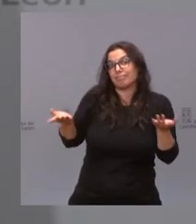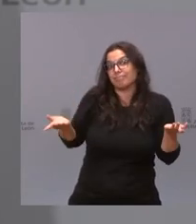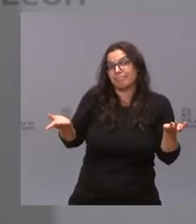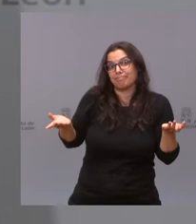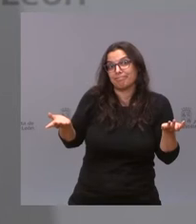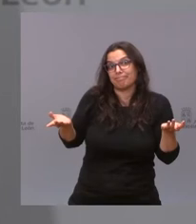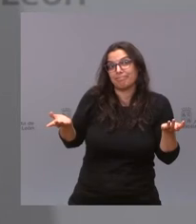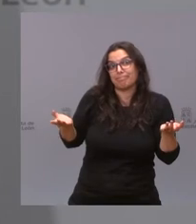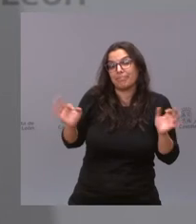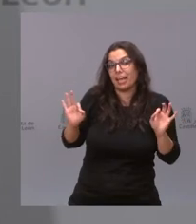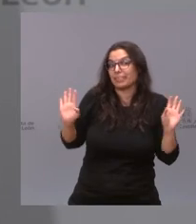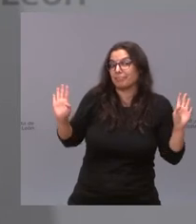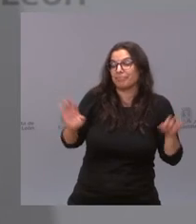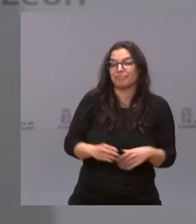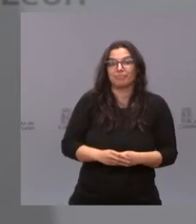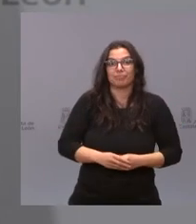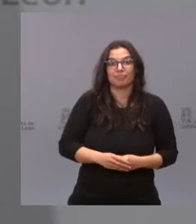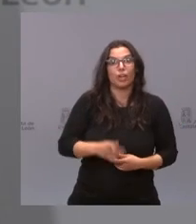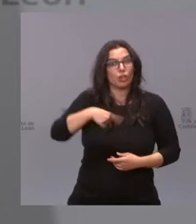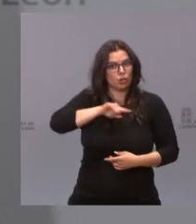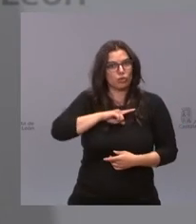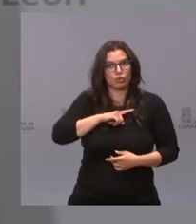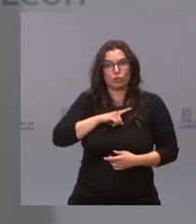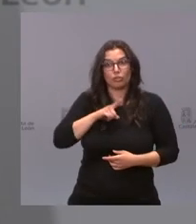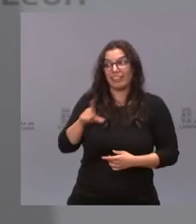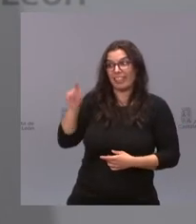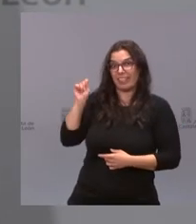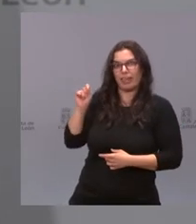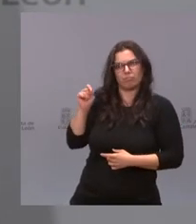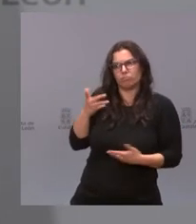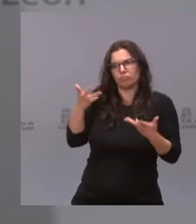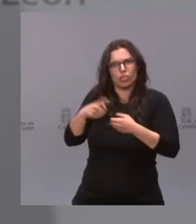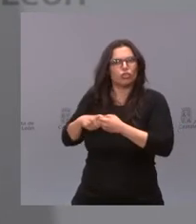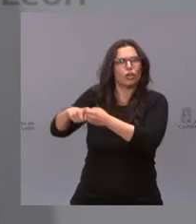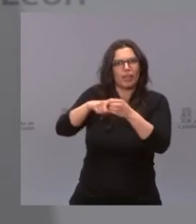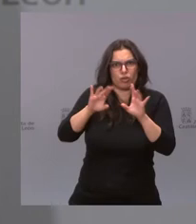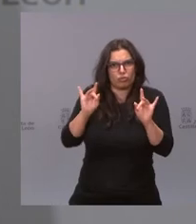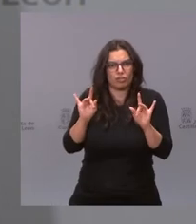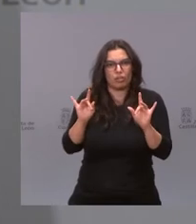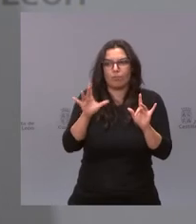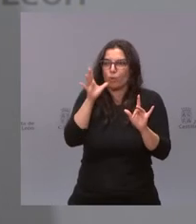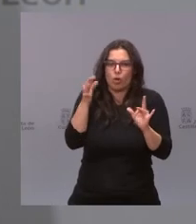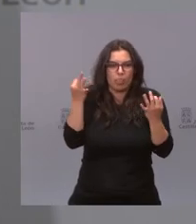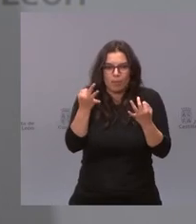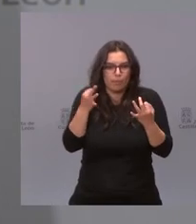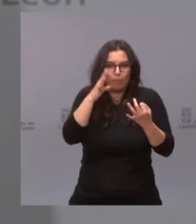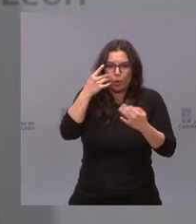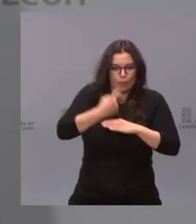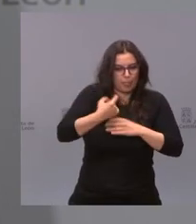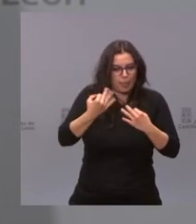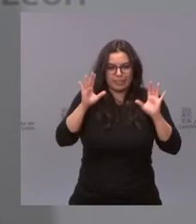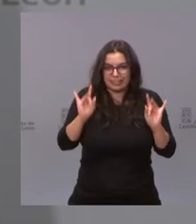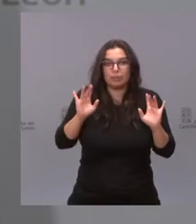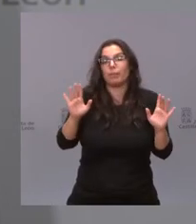En esto consiste la cogobernanza. Nosotros somos solidarios con lo que se decide, porque no nos, porque es lo que tenemos que hacer y porque no nos queda otro remedio.